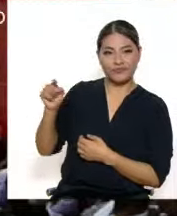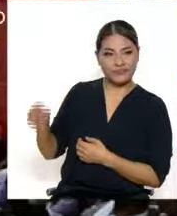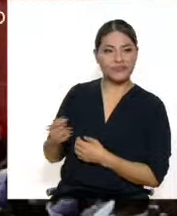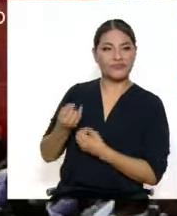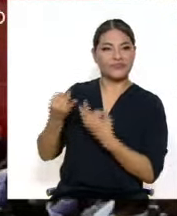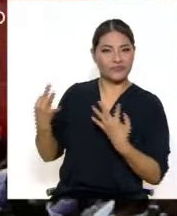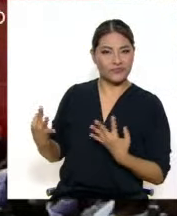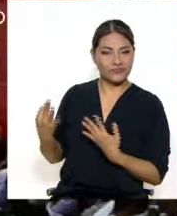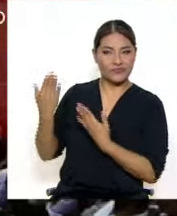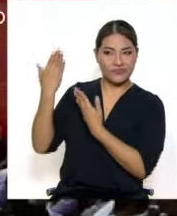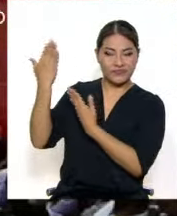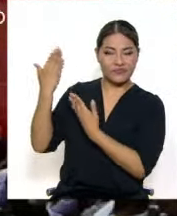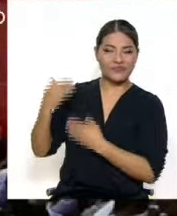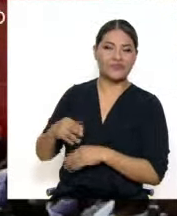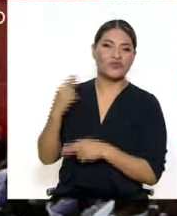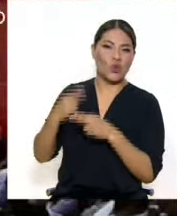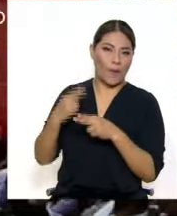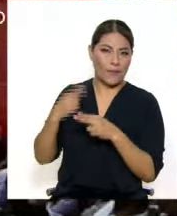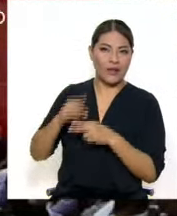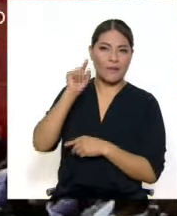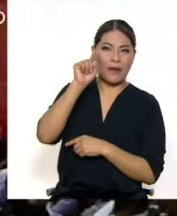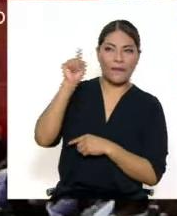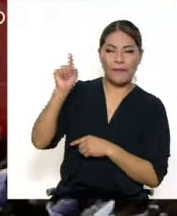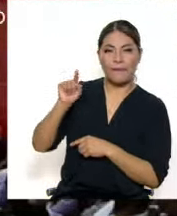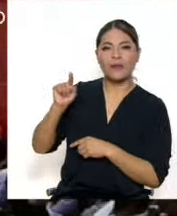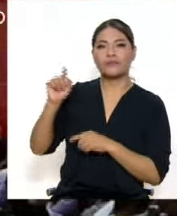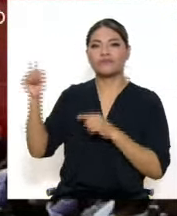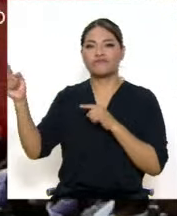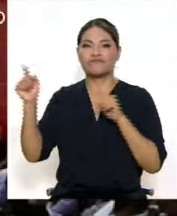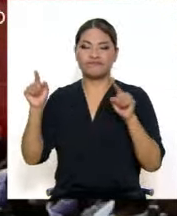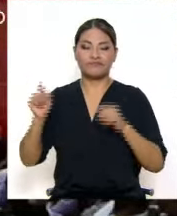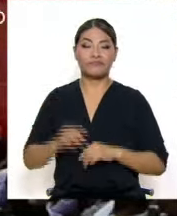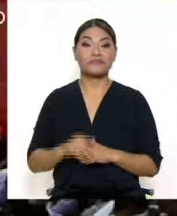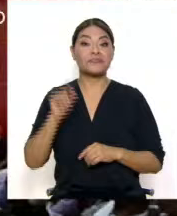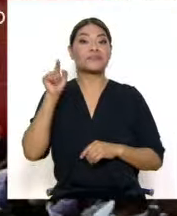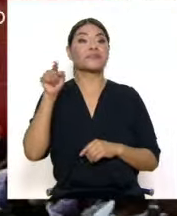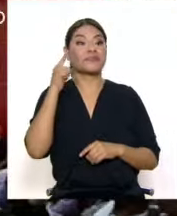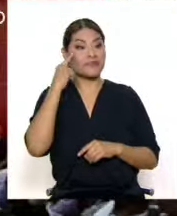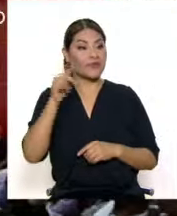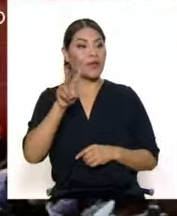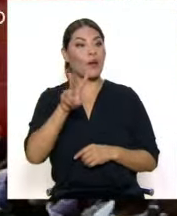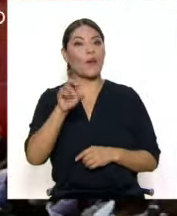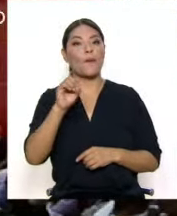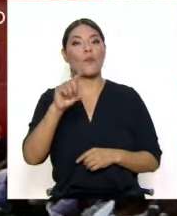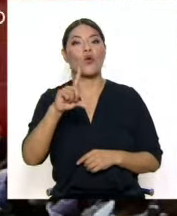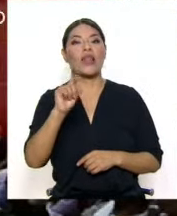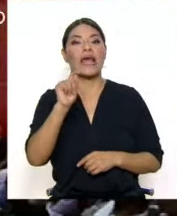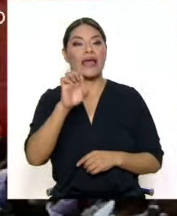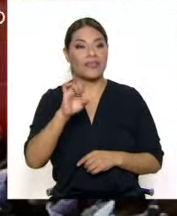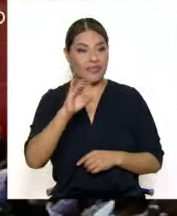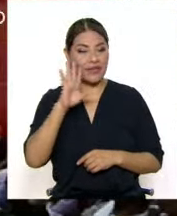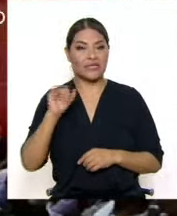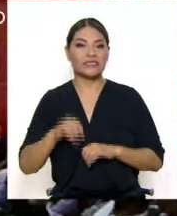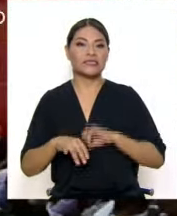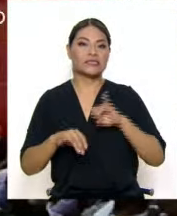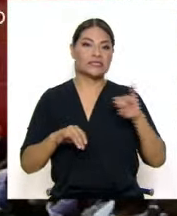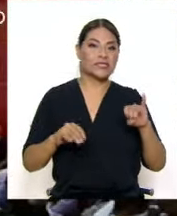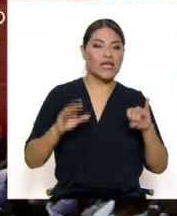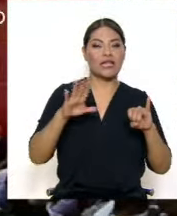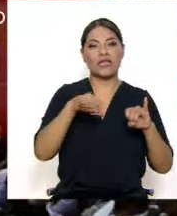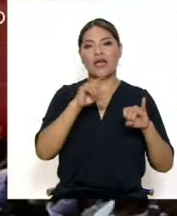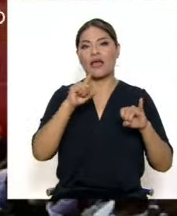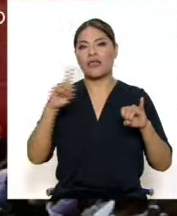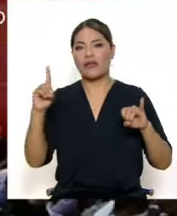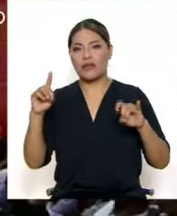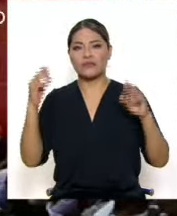Callens, Zambrano y Araujo. Delante de ellos Tapia. Acá la primera novedad, volante. Interior por izquierda, Cartagena lo acompaña en esa